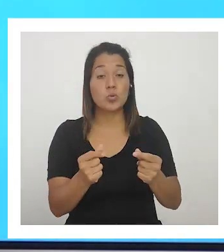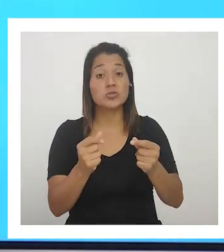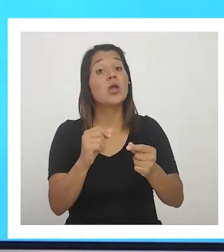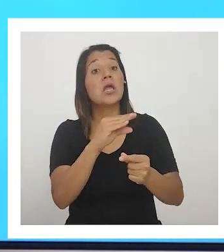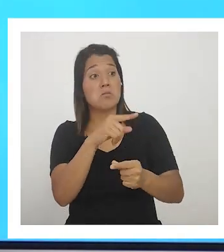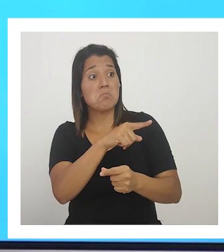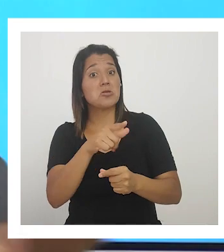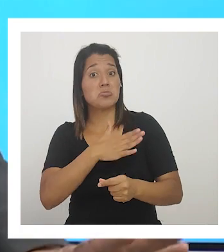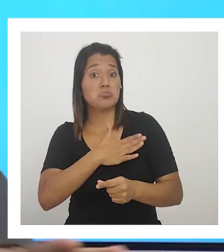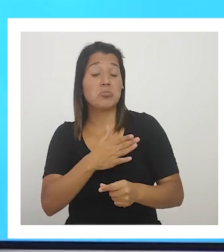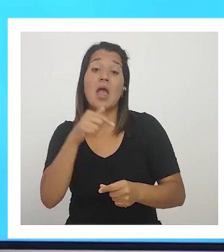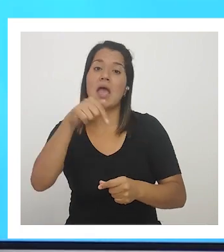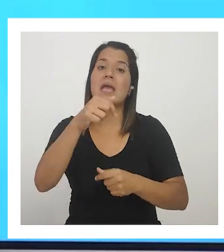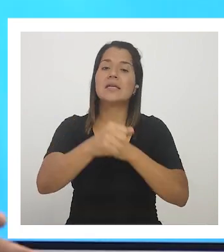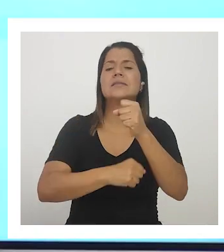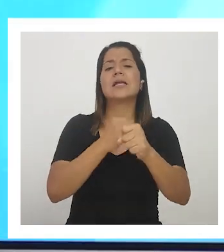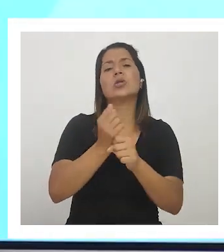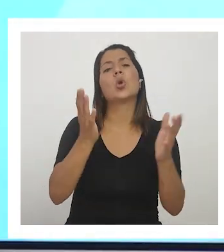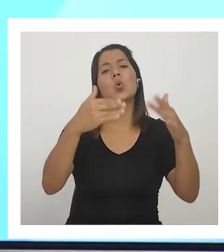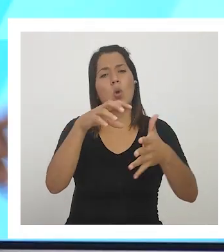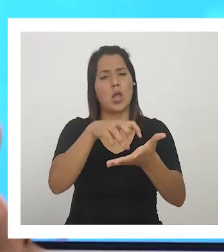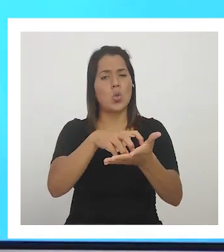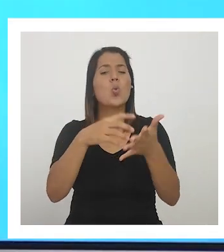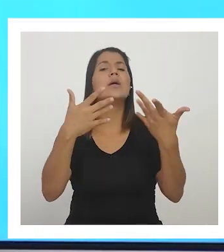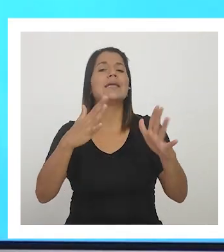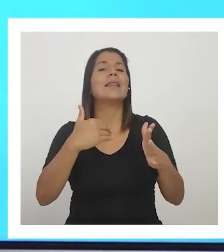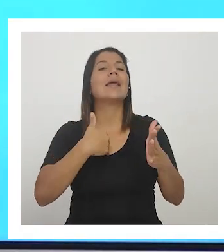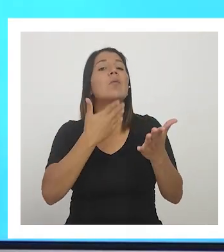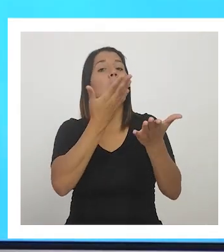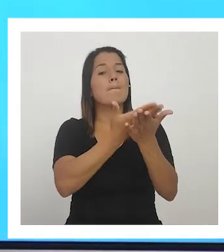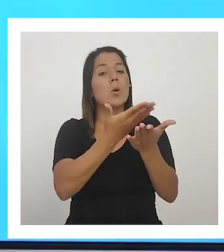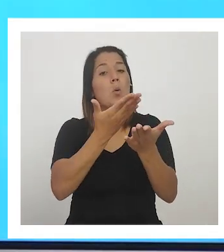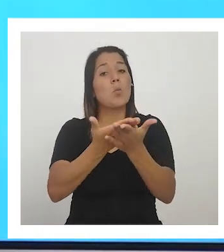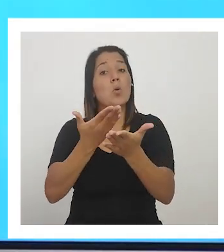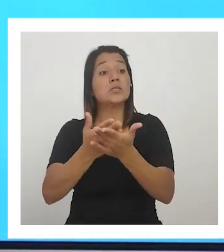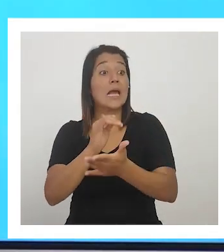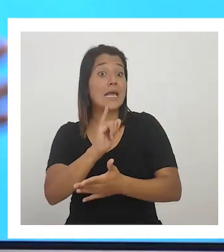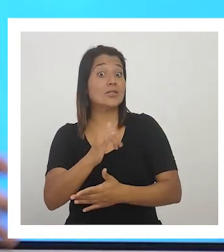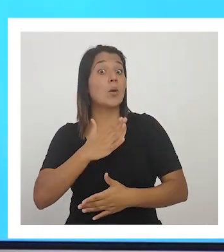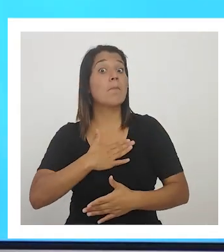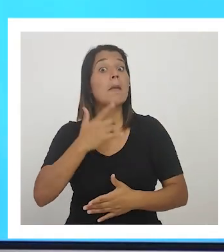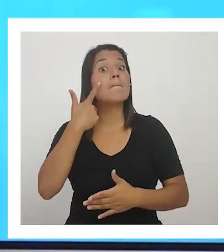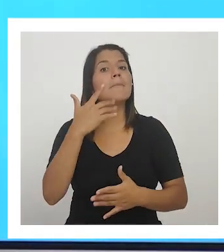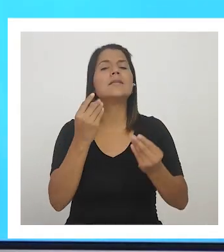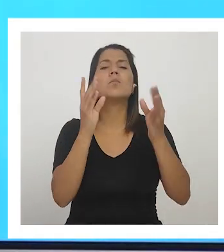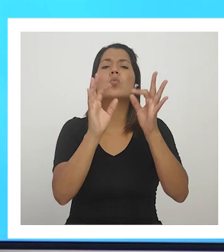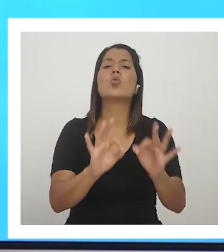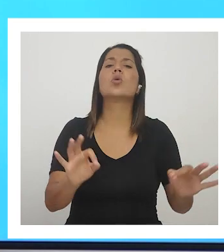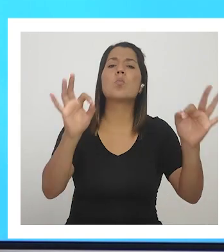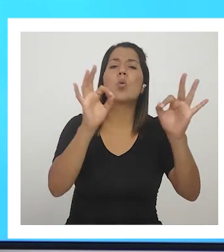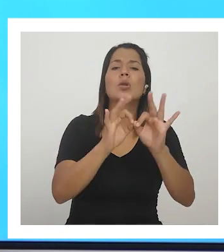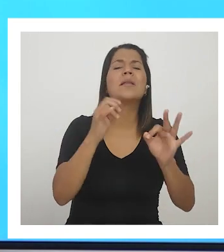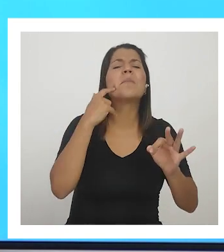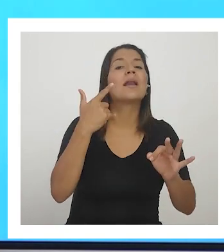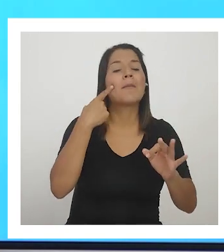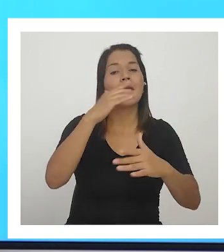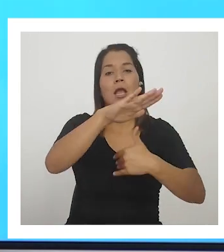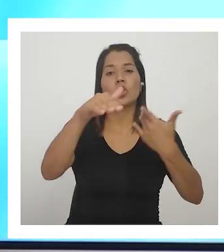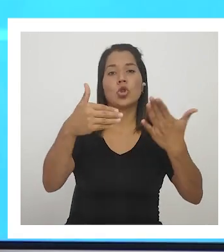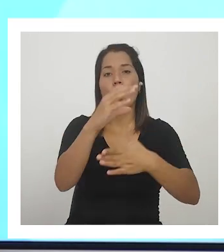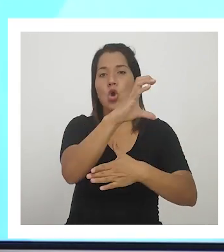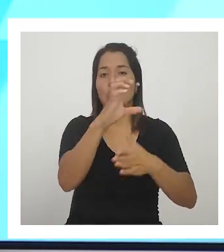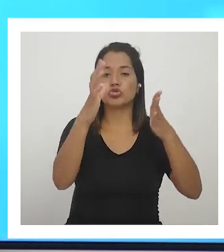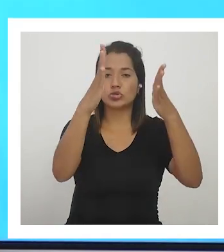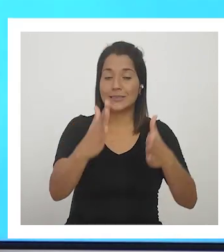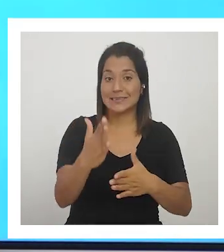que este año no hay duda que ya hay propuestas para hacerlo, y eso me parece que es muy importante que todos los costarricenses lo sepan, y la comunidad nacional, por